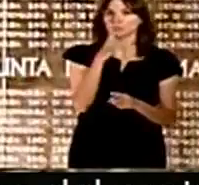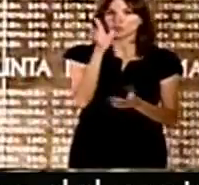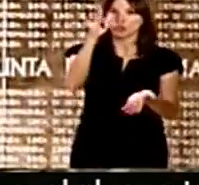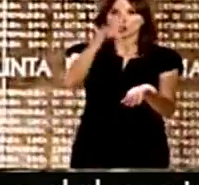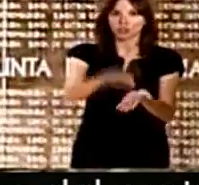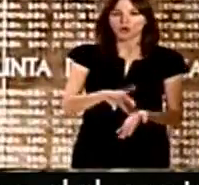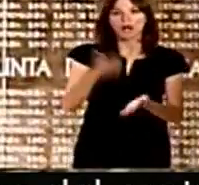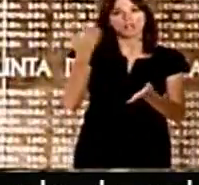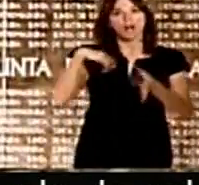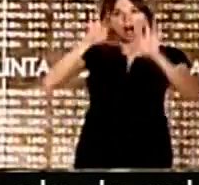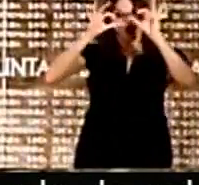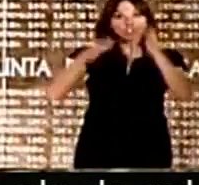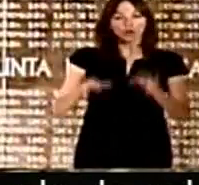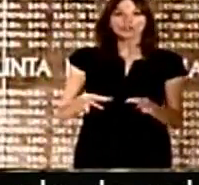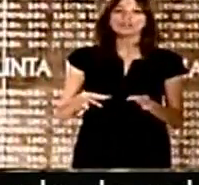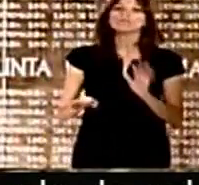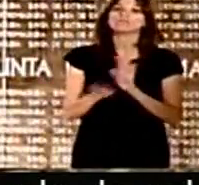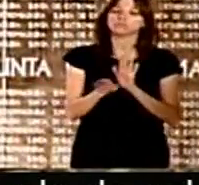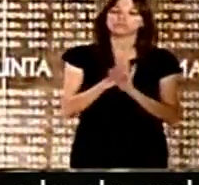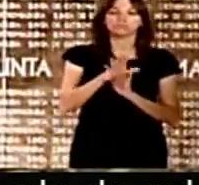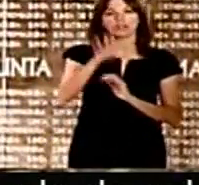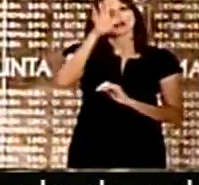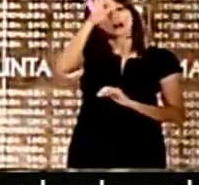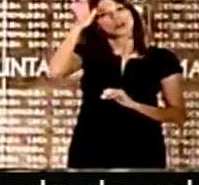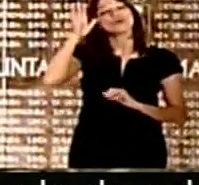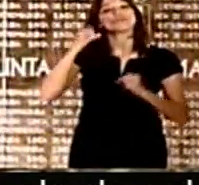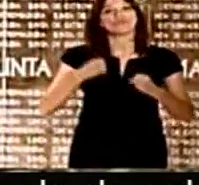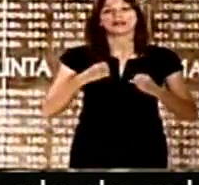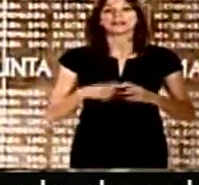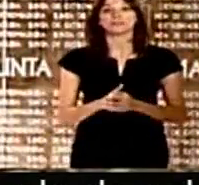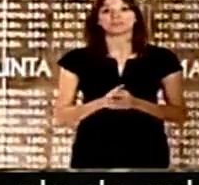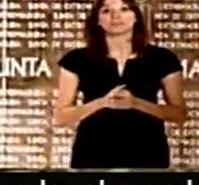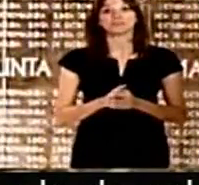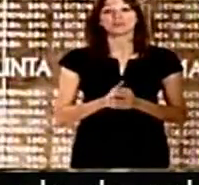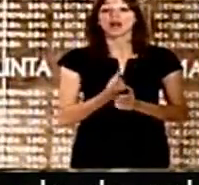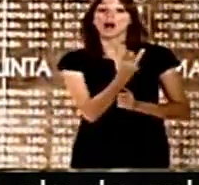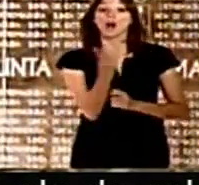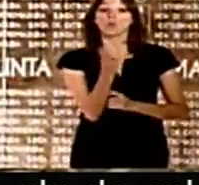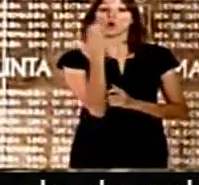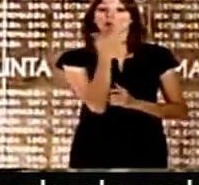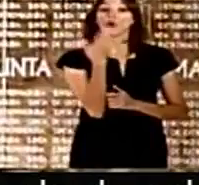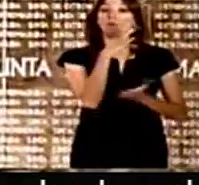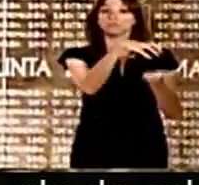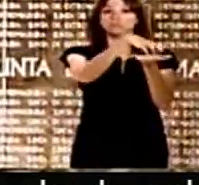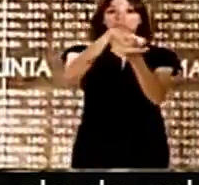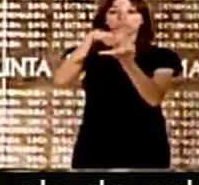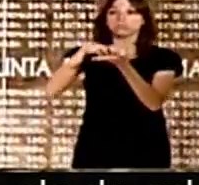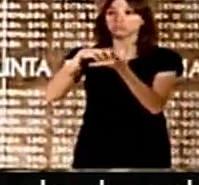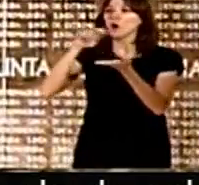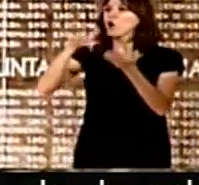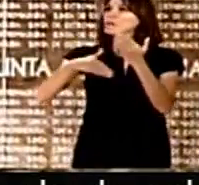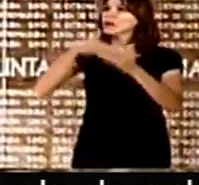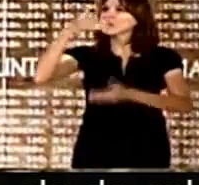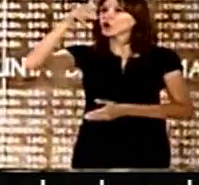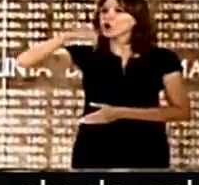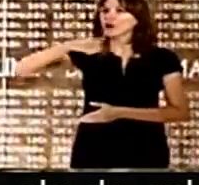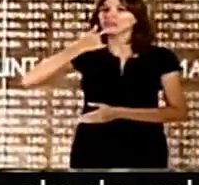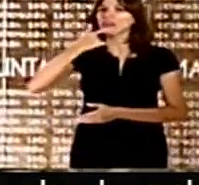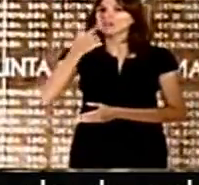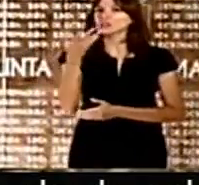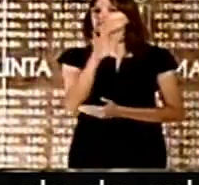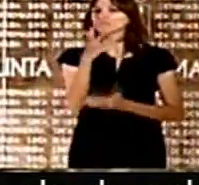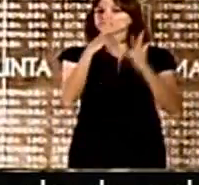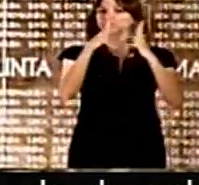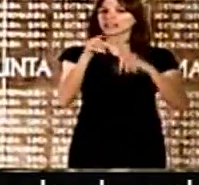estamos, que ha empezado ya el otoño y sigue haciendo un calor importante. Han sido ya varios los centros, hoy creo que decía el diario Hoy que eran en torno a